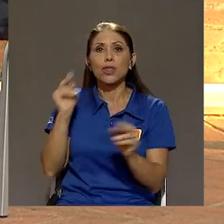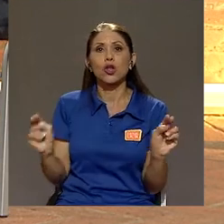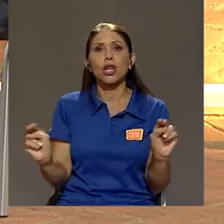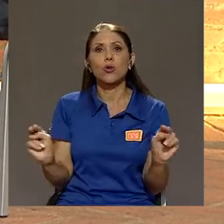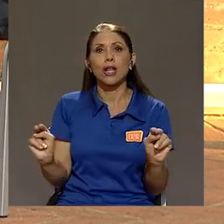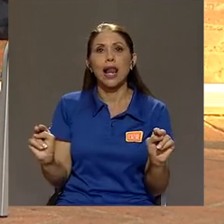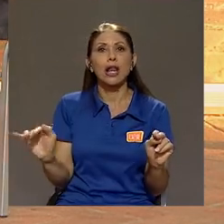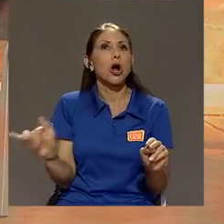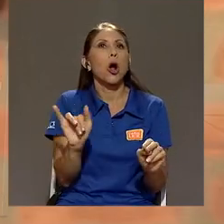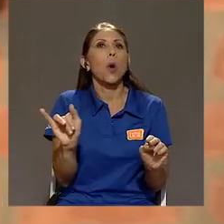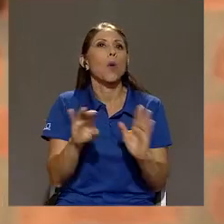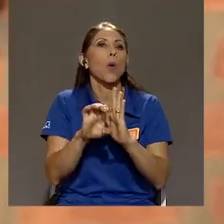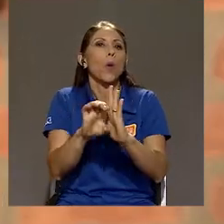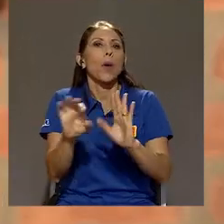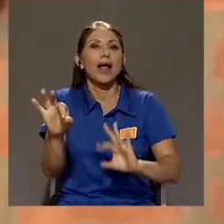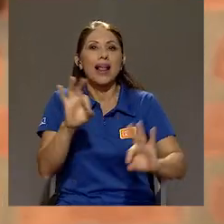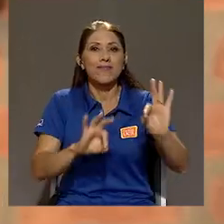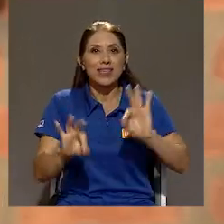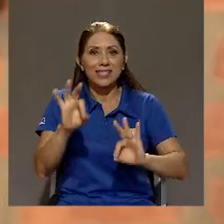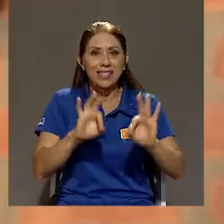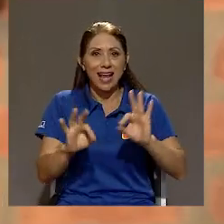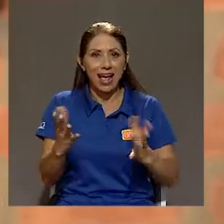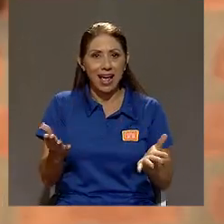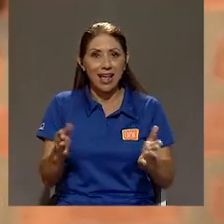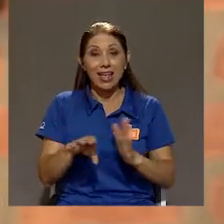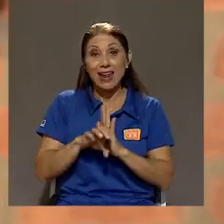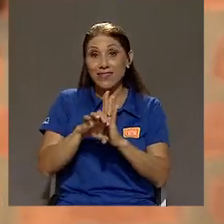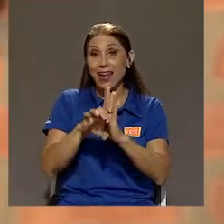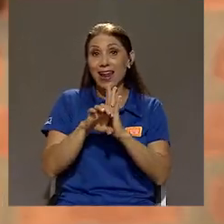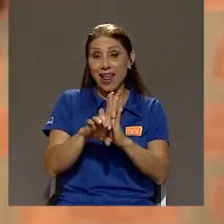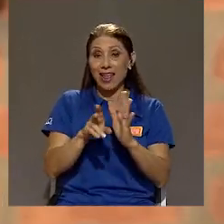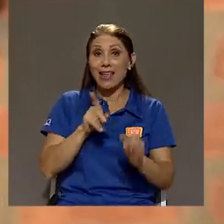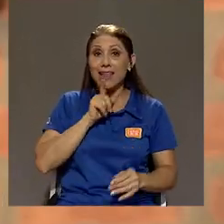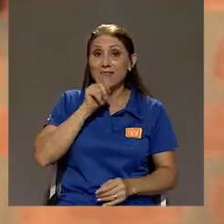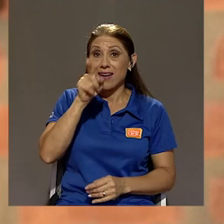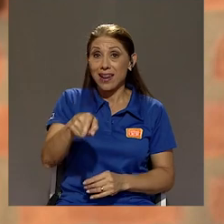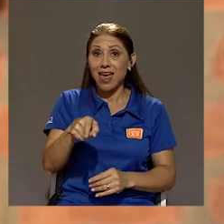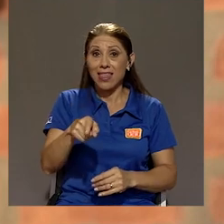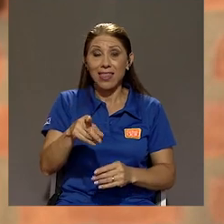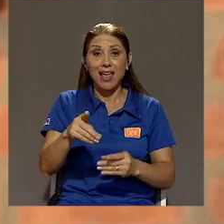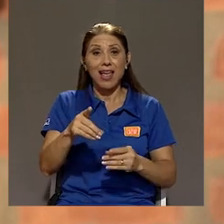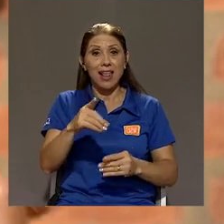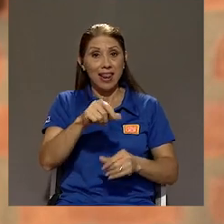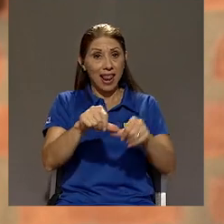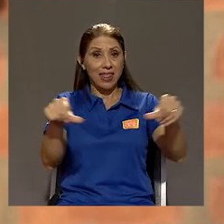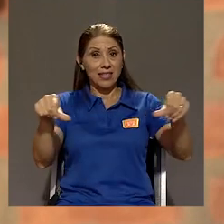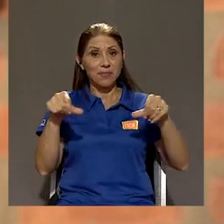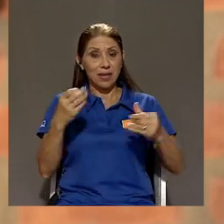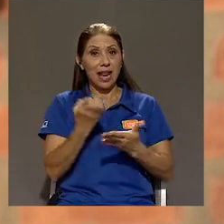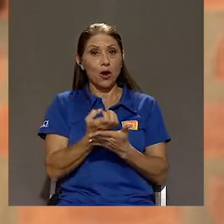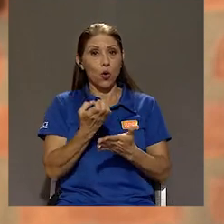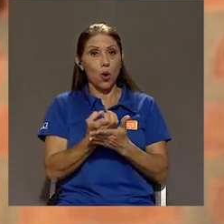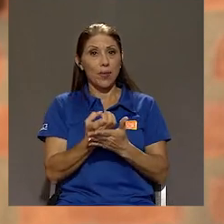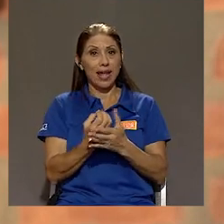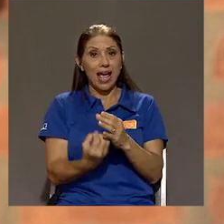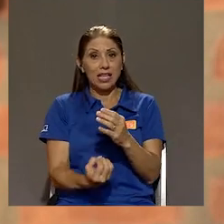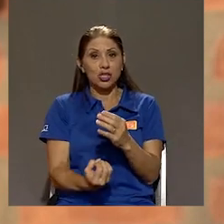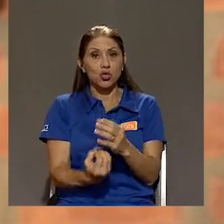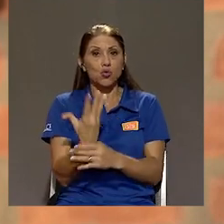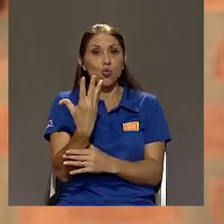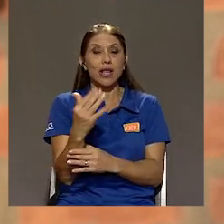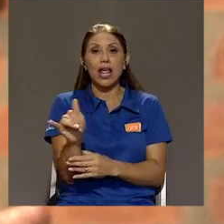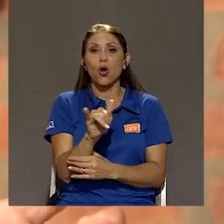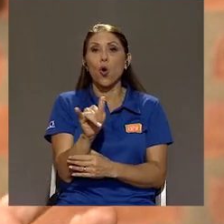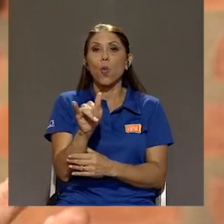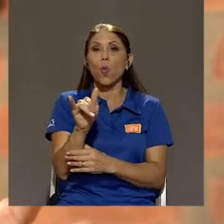neutral como si fuera la física. Y en realidad la disciplina económica surge, como decía Leo,